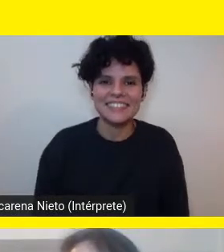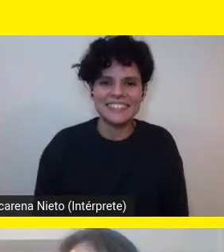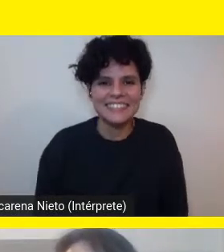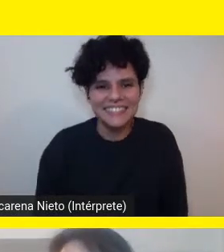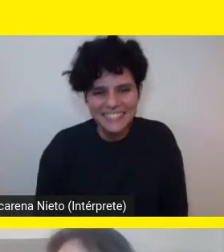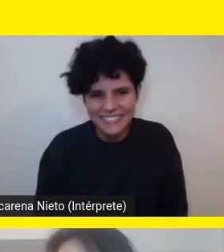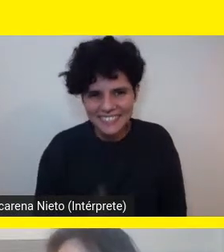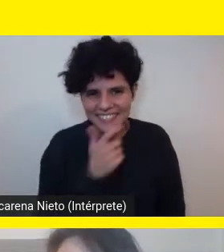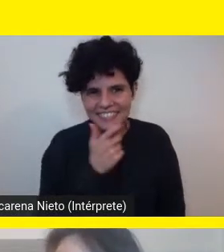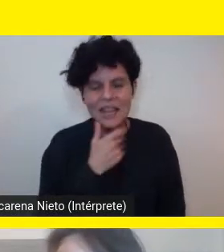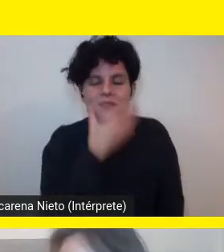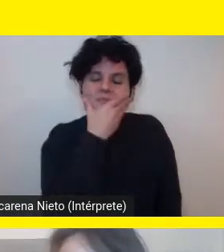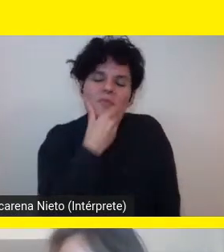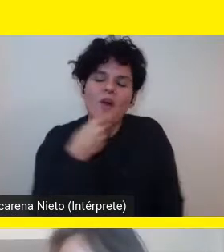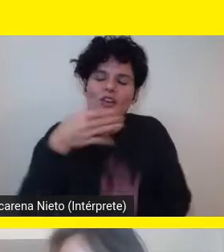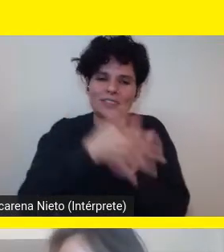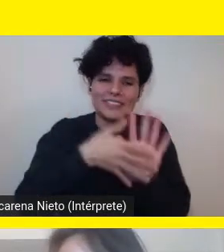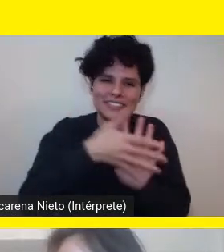Qué hermoso.